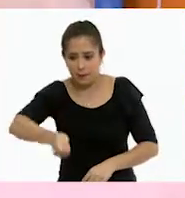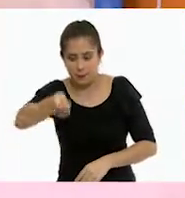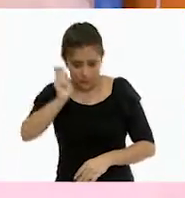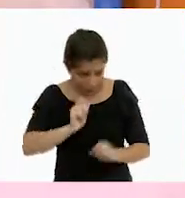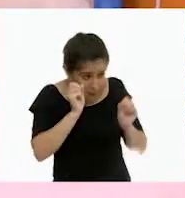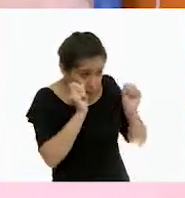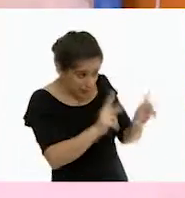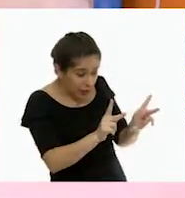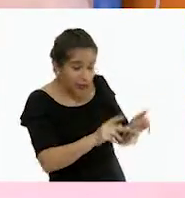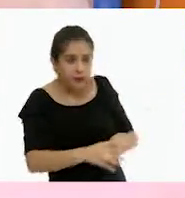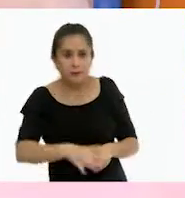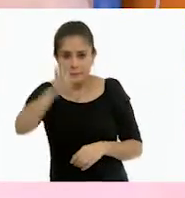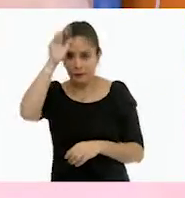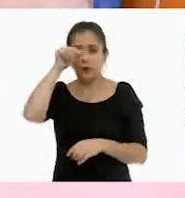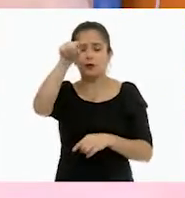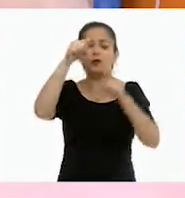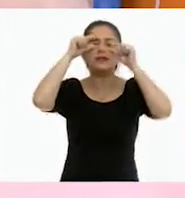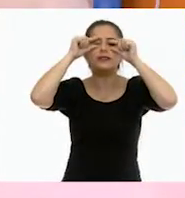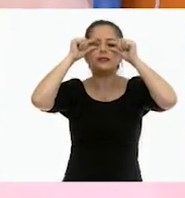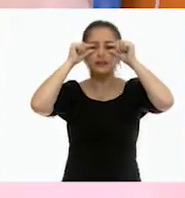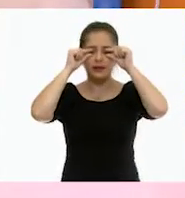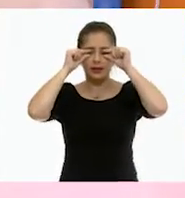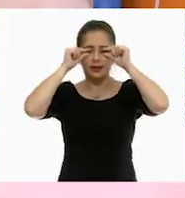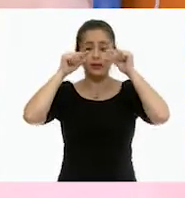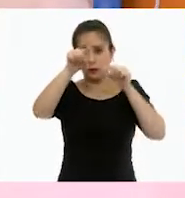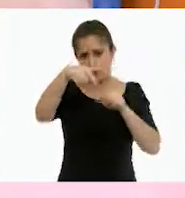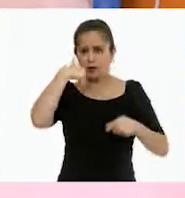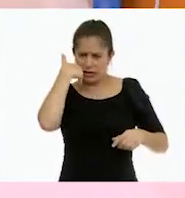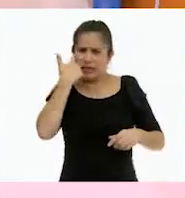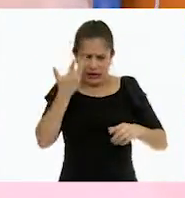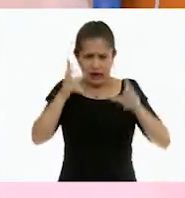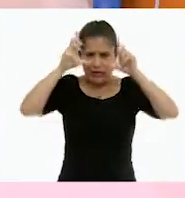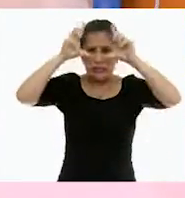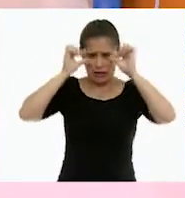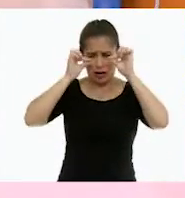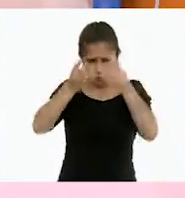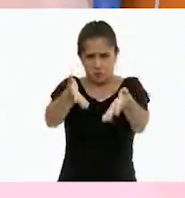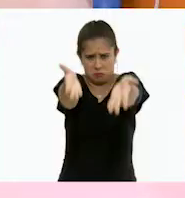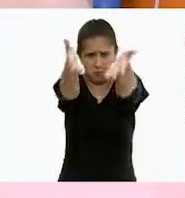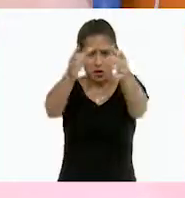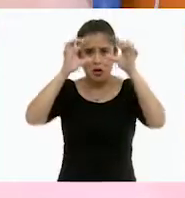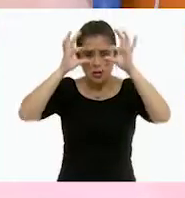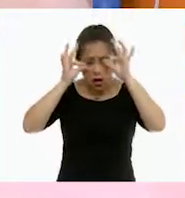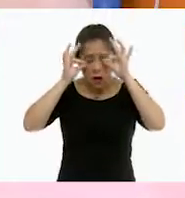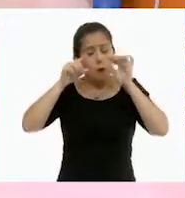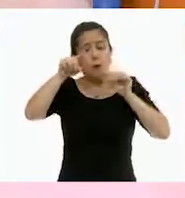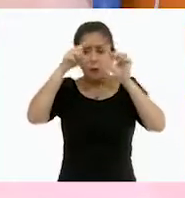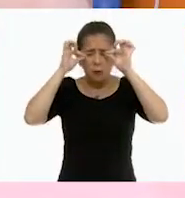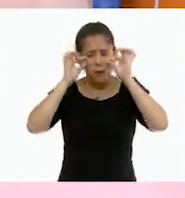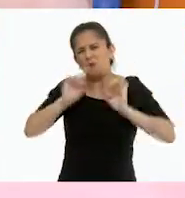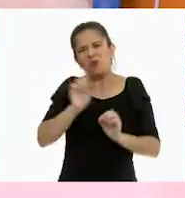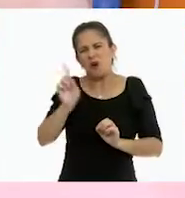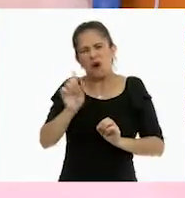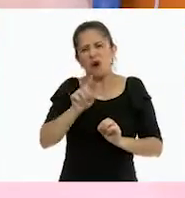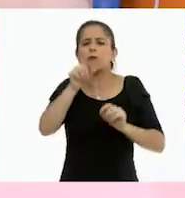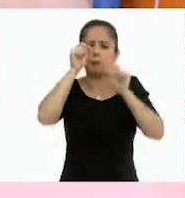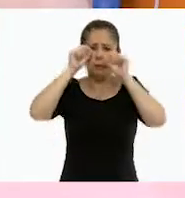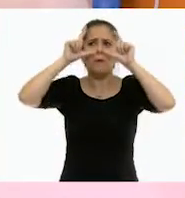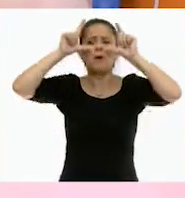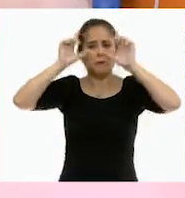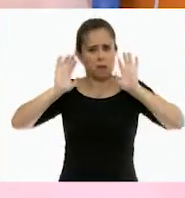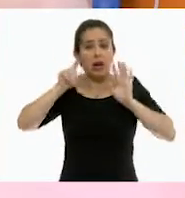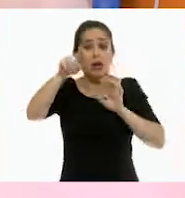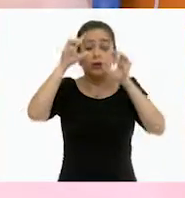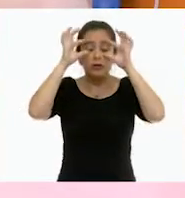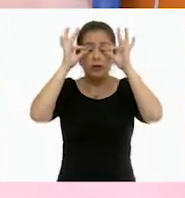bien. Cierra tus ojos. Allá en casita, si quieren cerrar sus ojos, ciérrenlos. Si no, no se preocupen. Pero si los van a cerrar, que sea